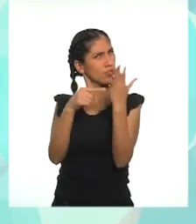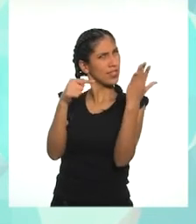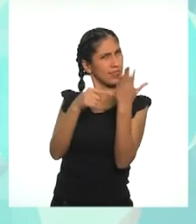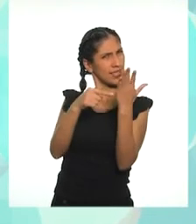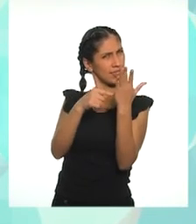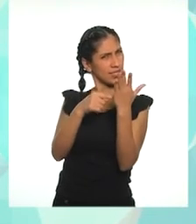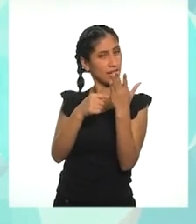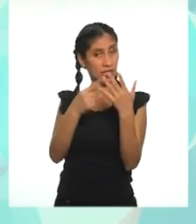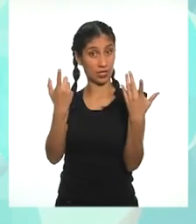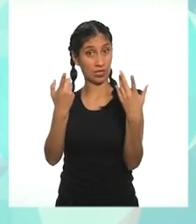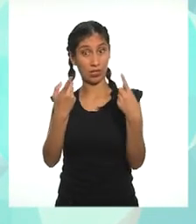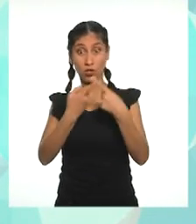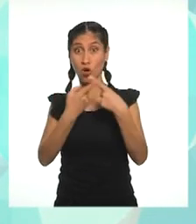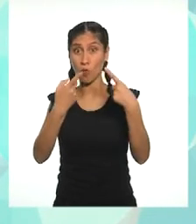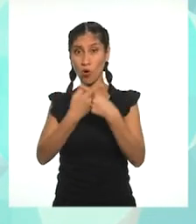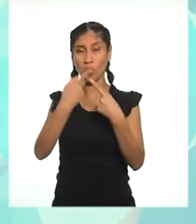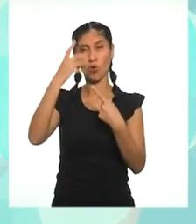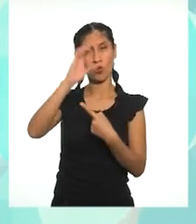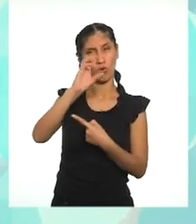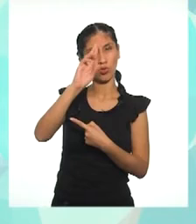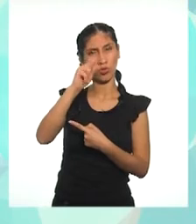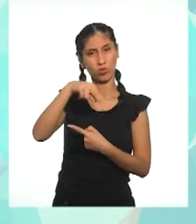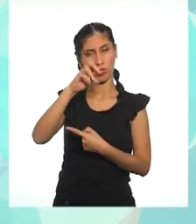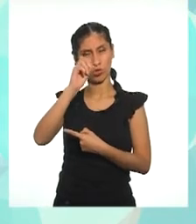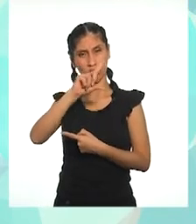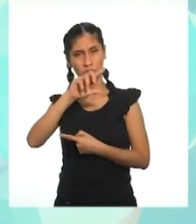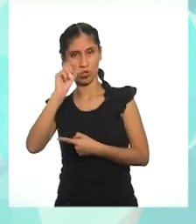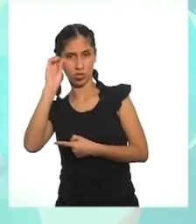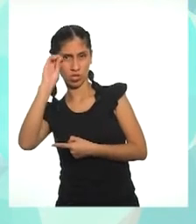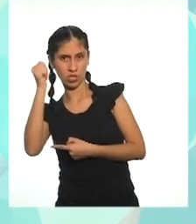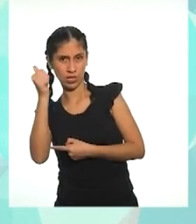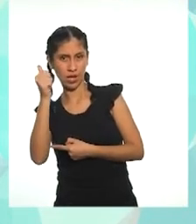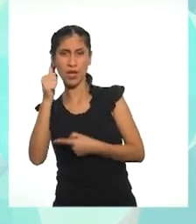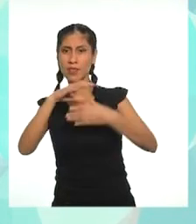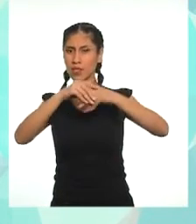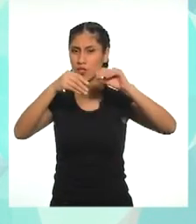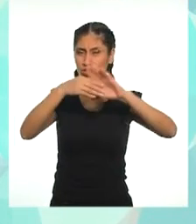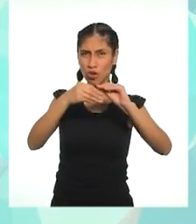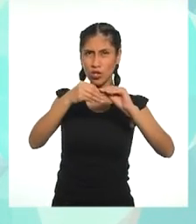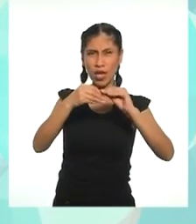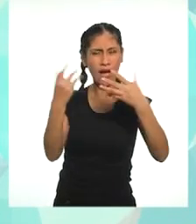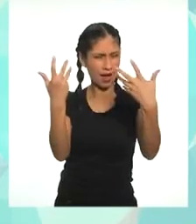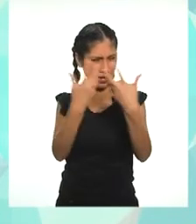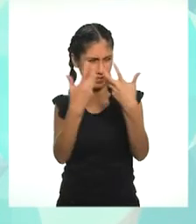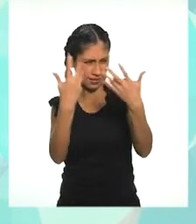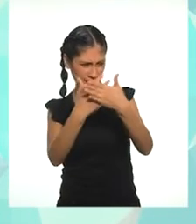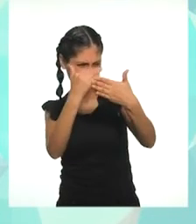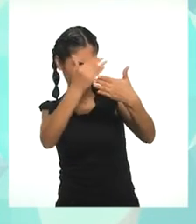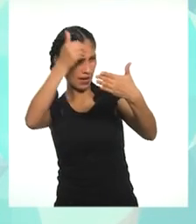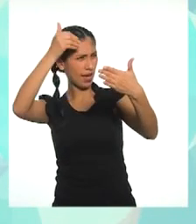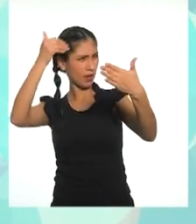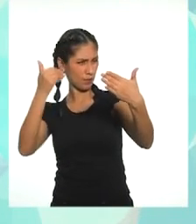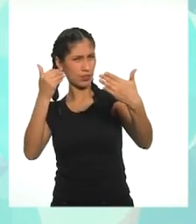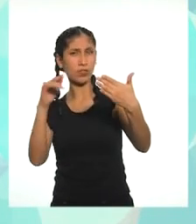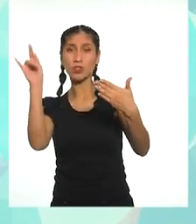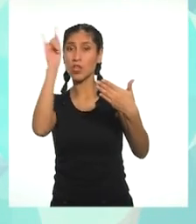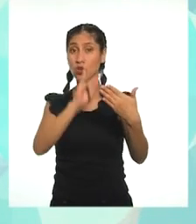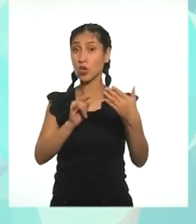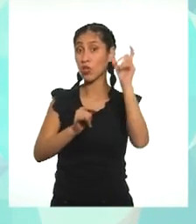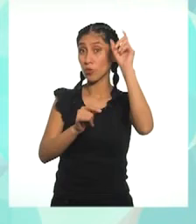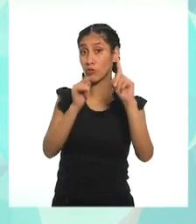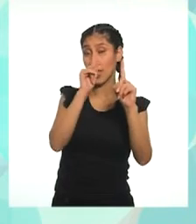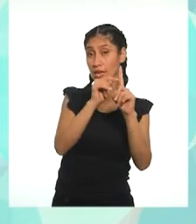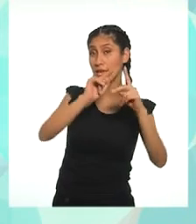que altera la secuencia cronológica de la historia y nos traslada hacia el pasado. se utiliza muchas veces cuando un